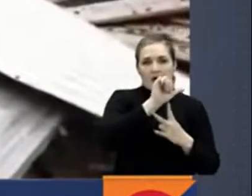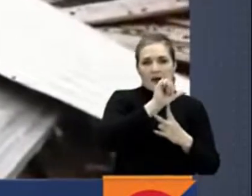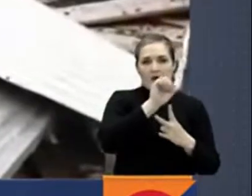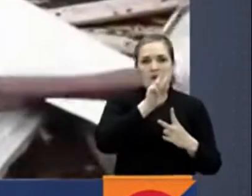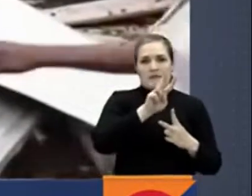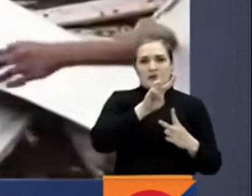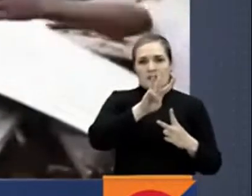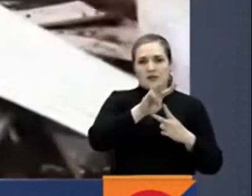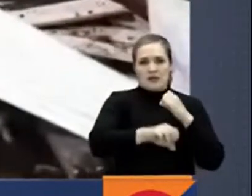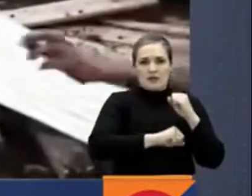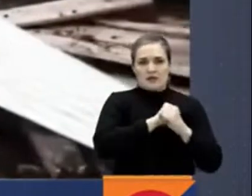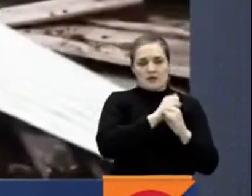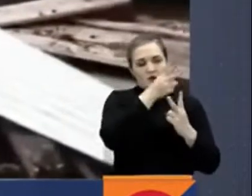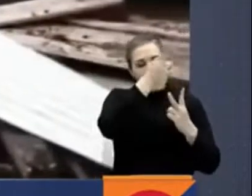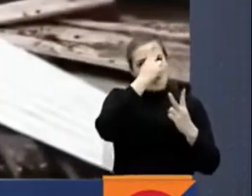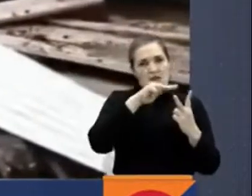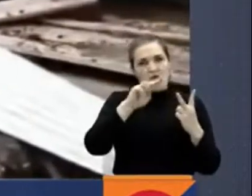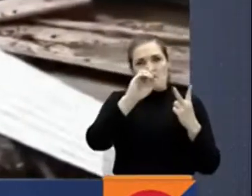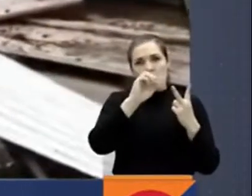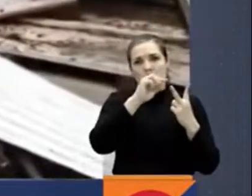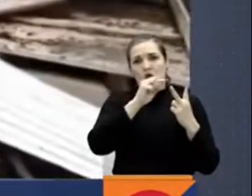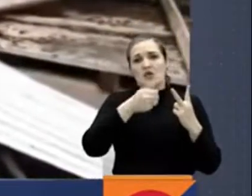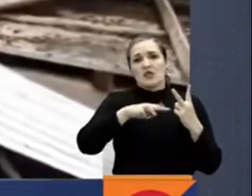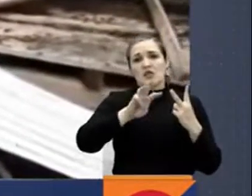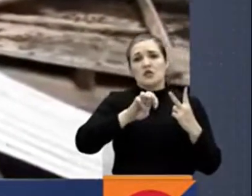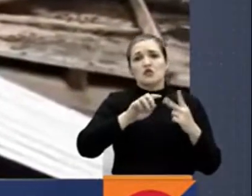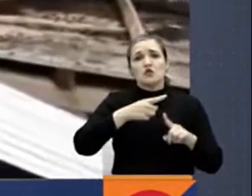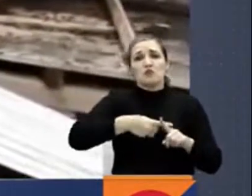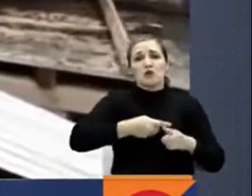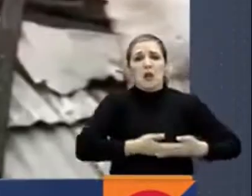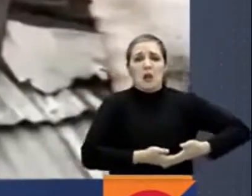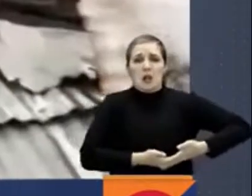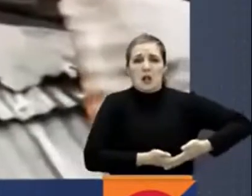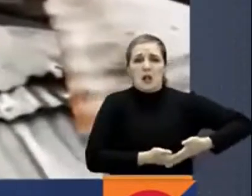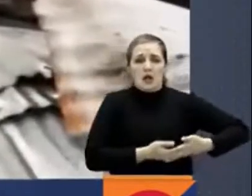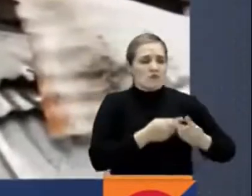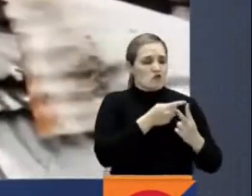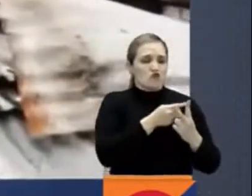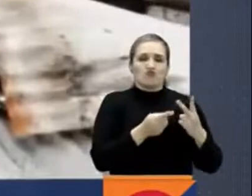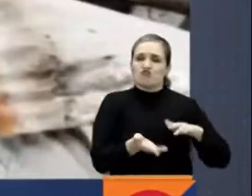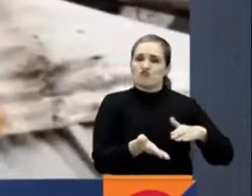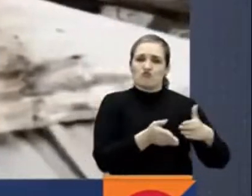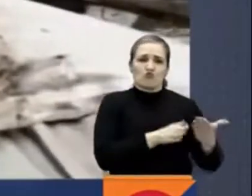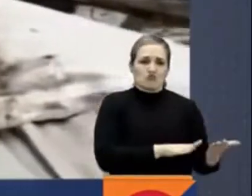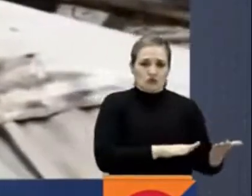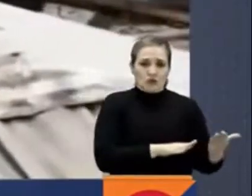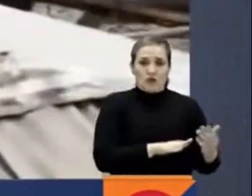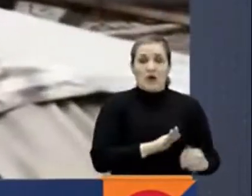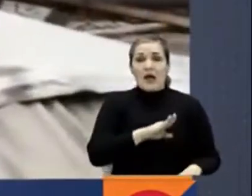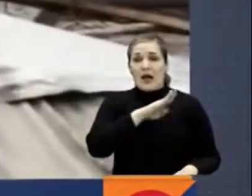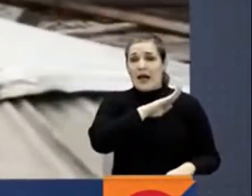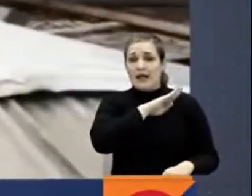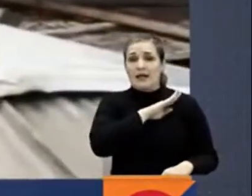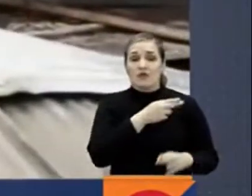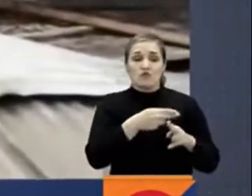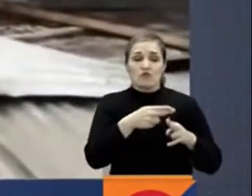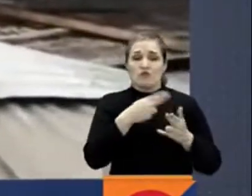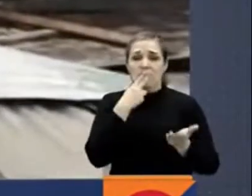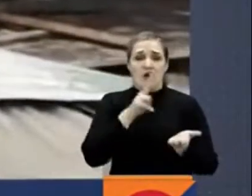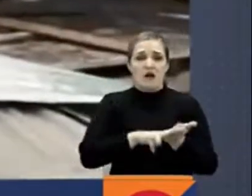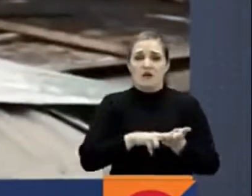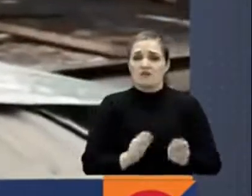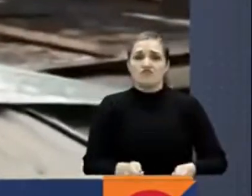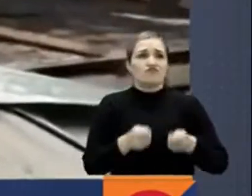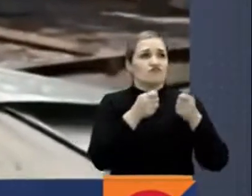23 años y su hijo de 18 meses. El alcalde del municipio de Guapi en las próximas horas decretará la calamidad pública y